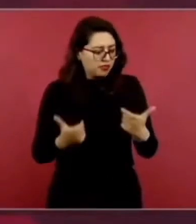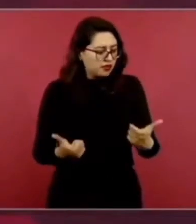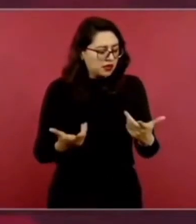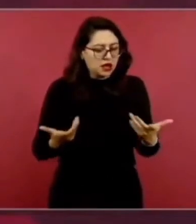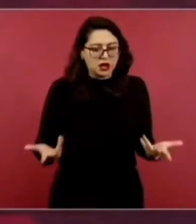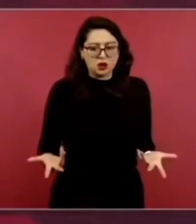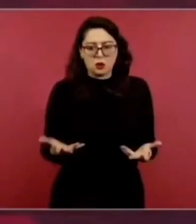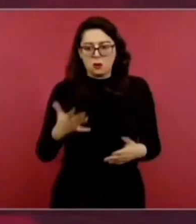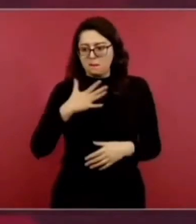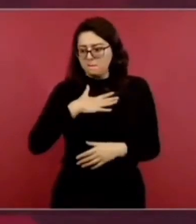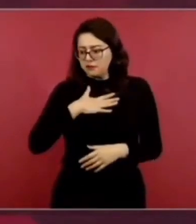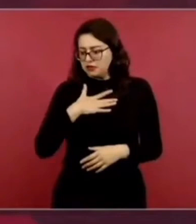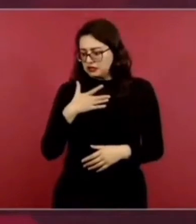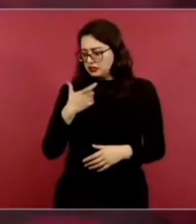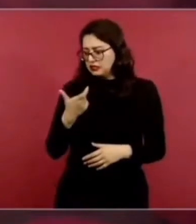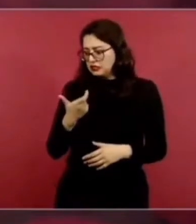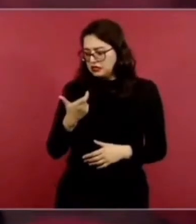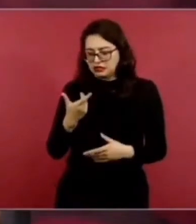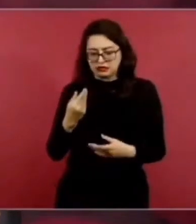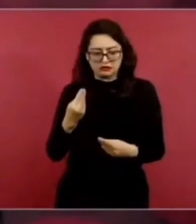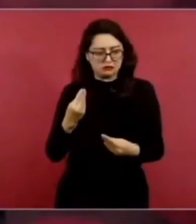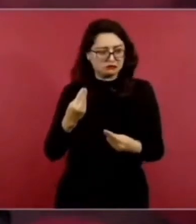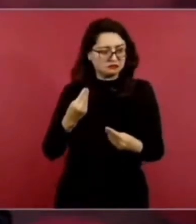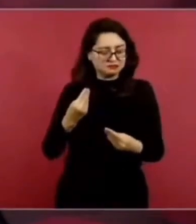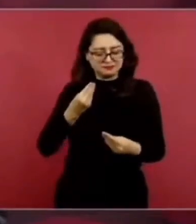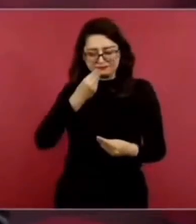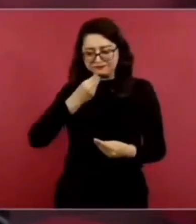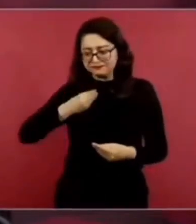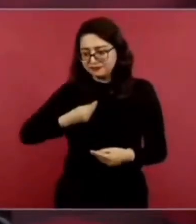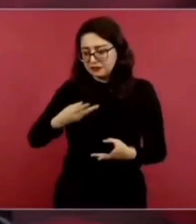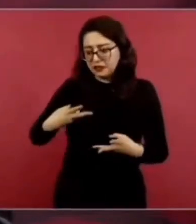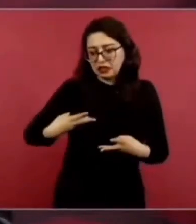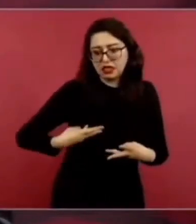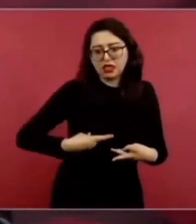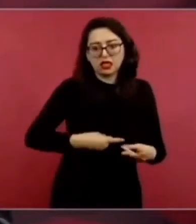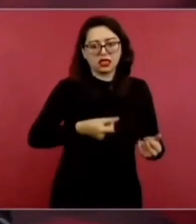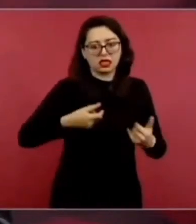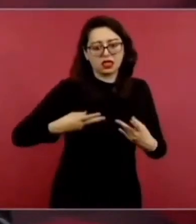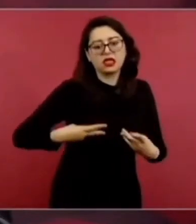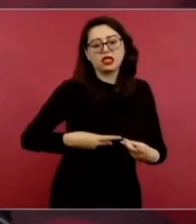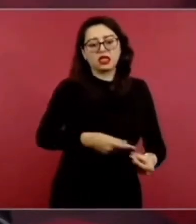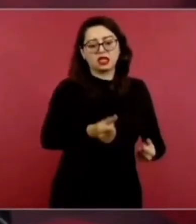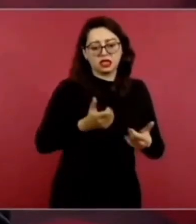algún recurso, va a quedar sin nada